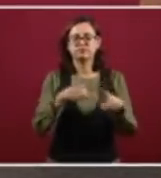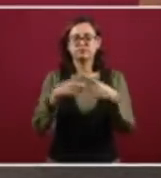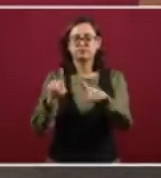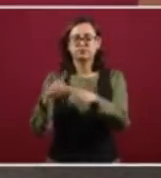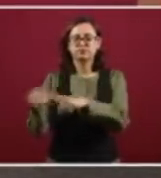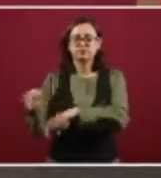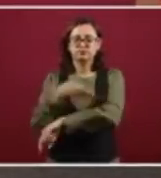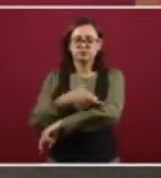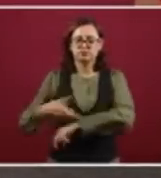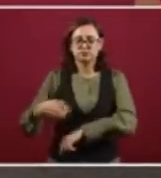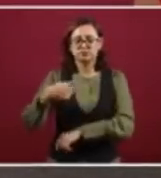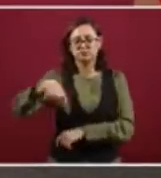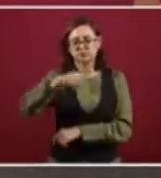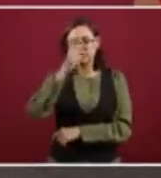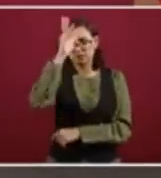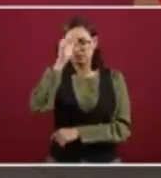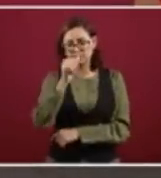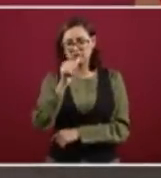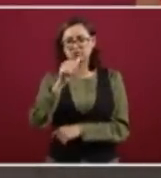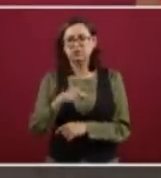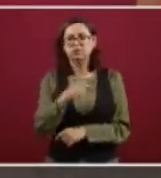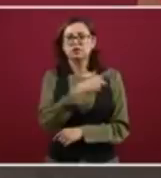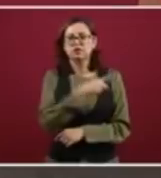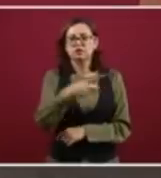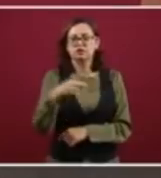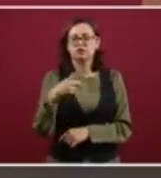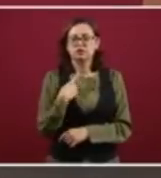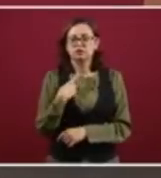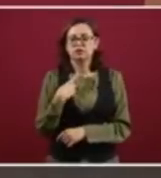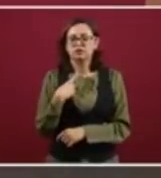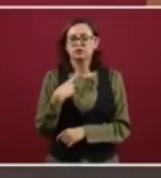familiares, tiene que ser